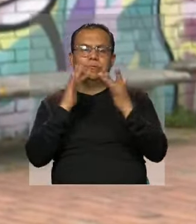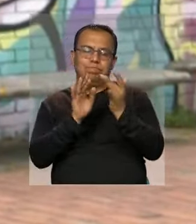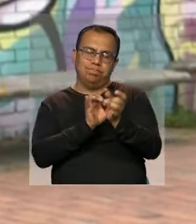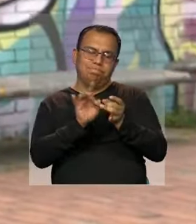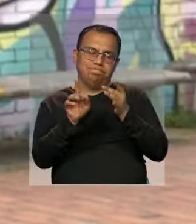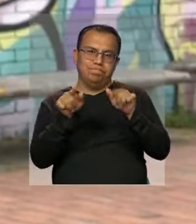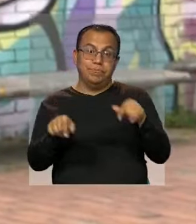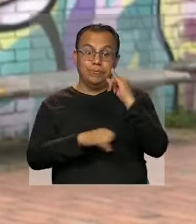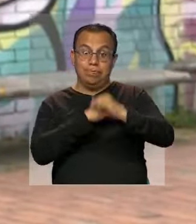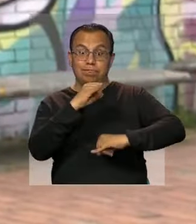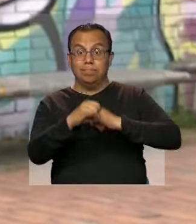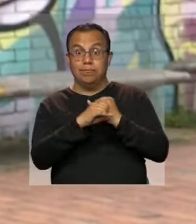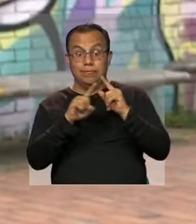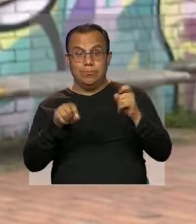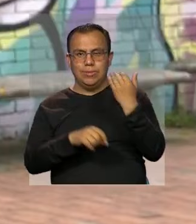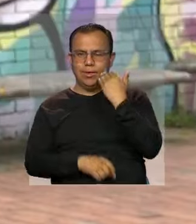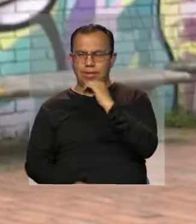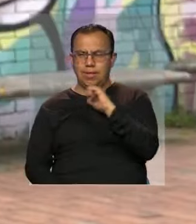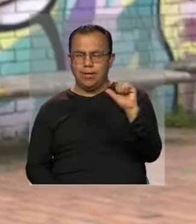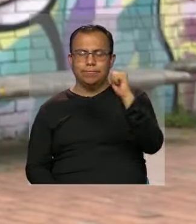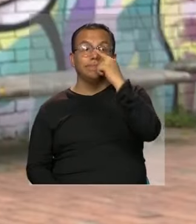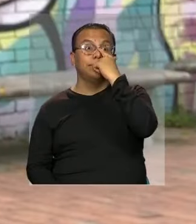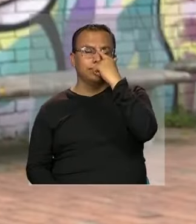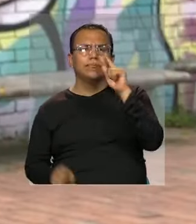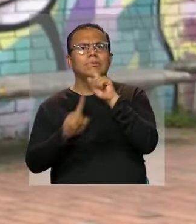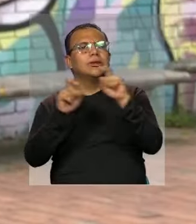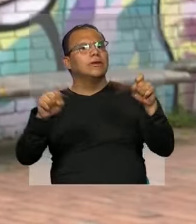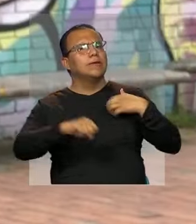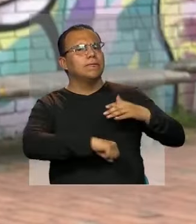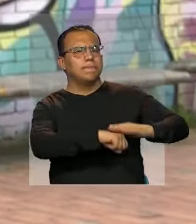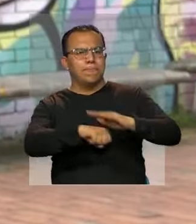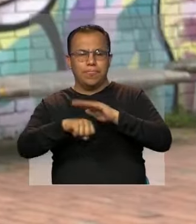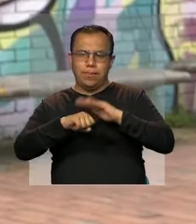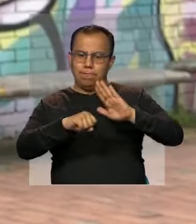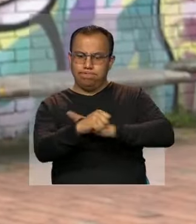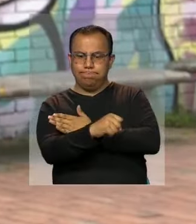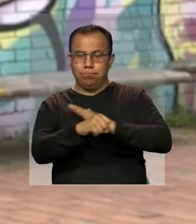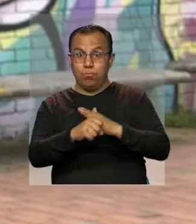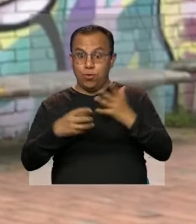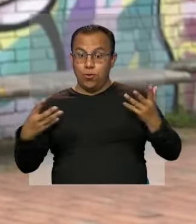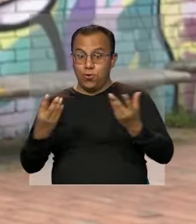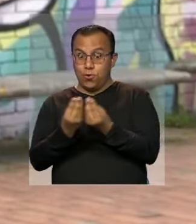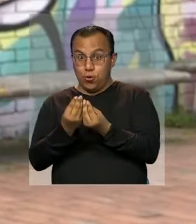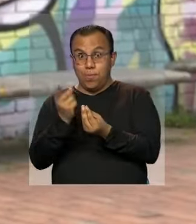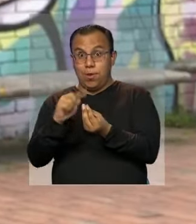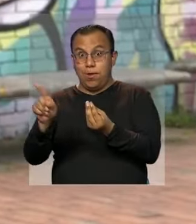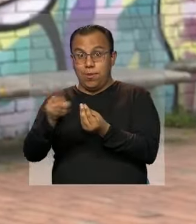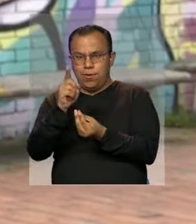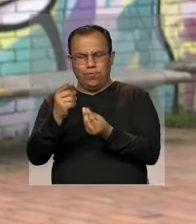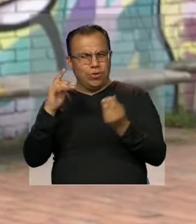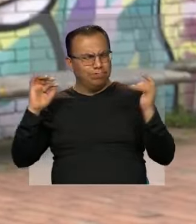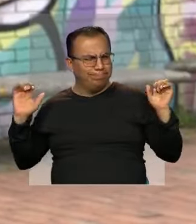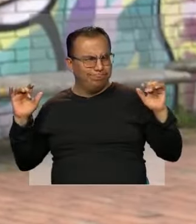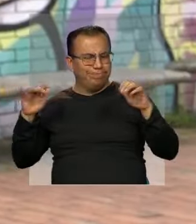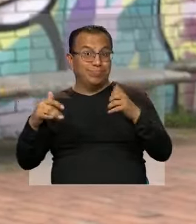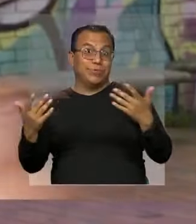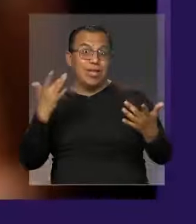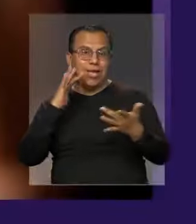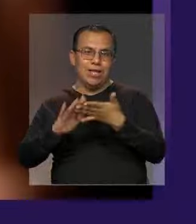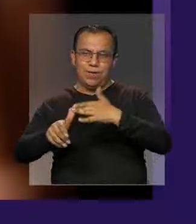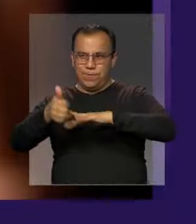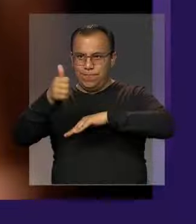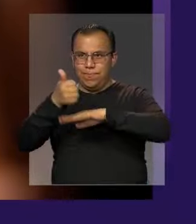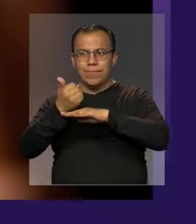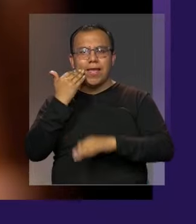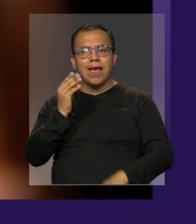Día Internacional de la Mujer. La primera es una invitación musical porque la Filarmónica de Bogotá hará un gran concierto bajo la dirección de